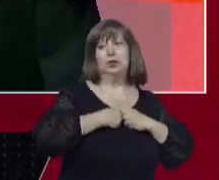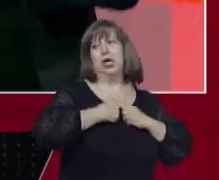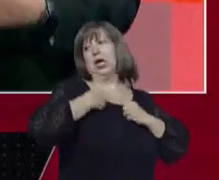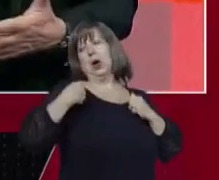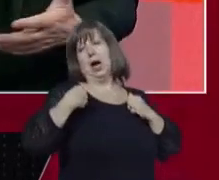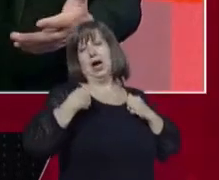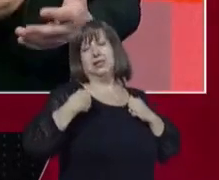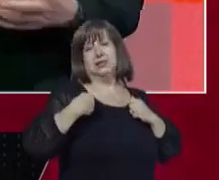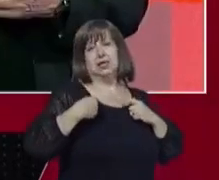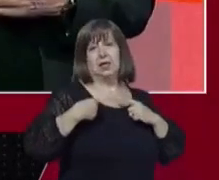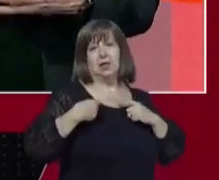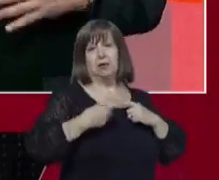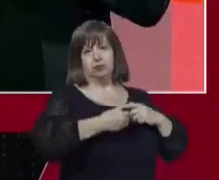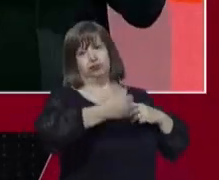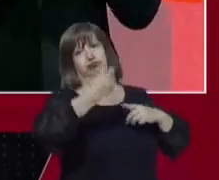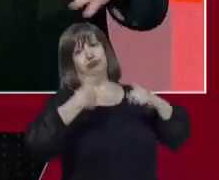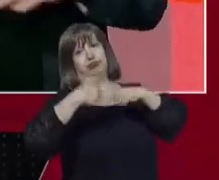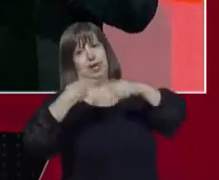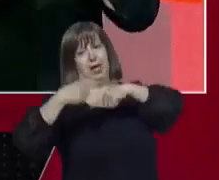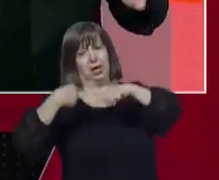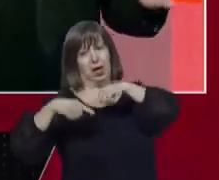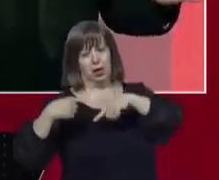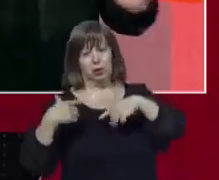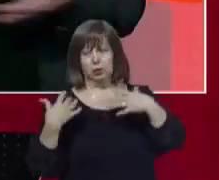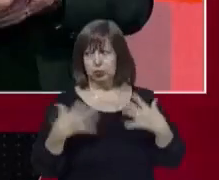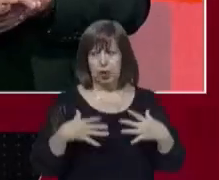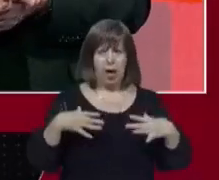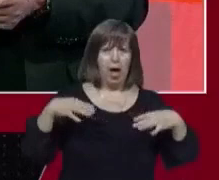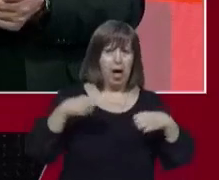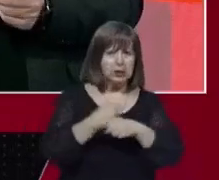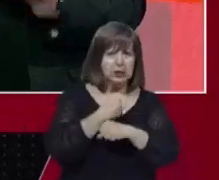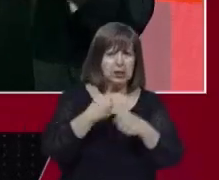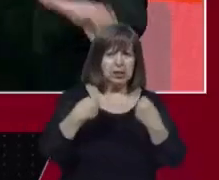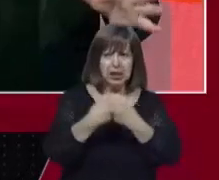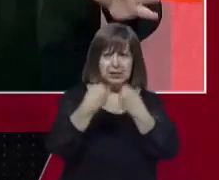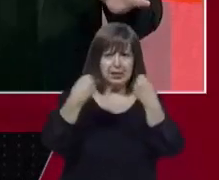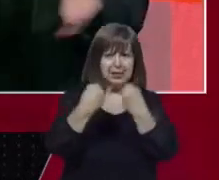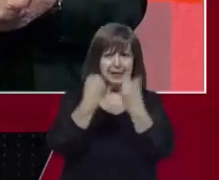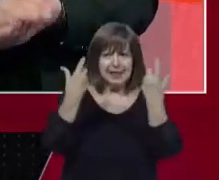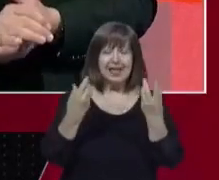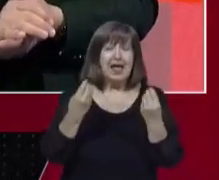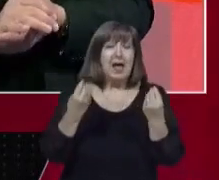de la capa ella rueda por una escalera. Madonna ha tenido muchos accidentes,